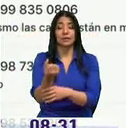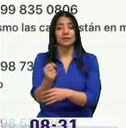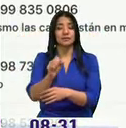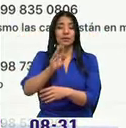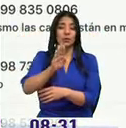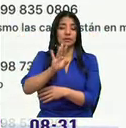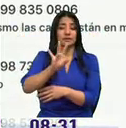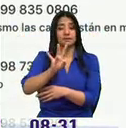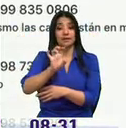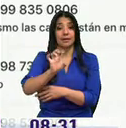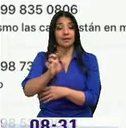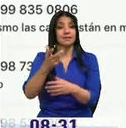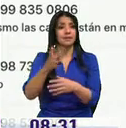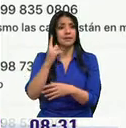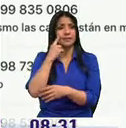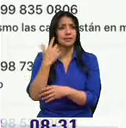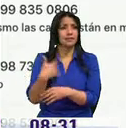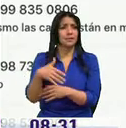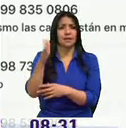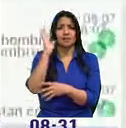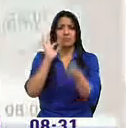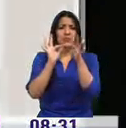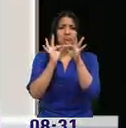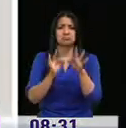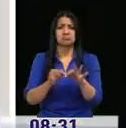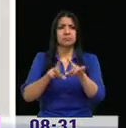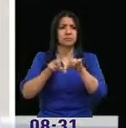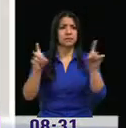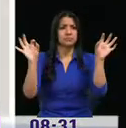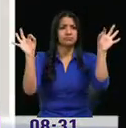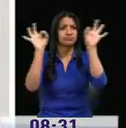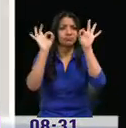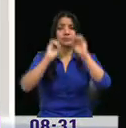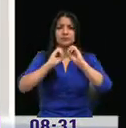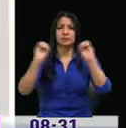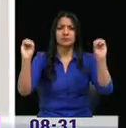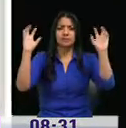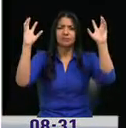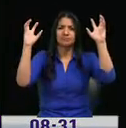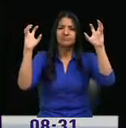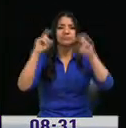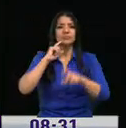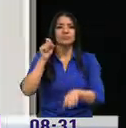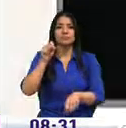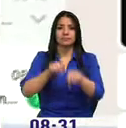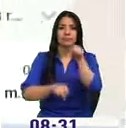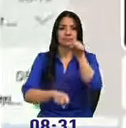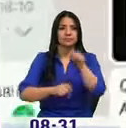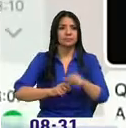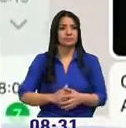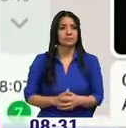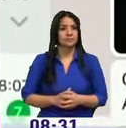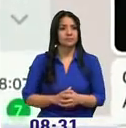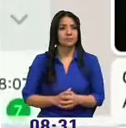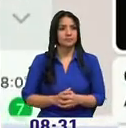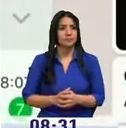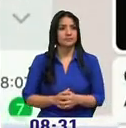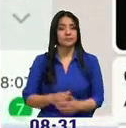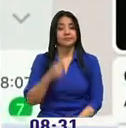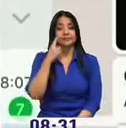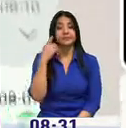CVE1JS47E, ya tiene mucho tiempo que no es reparado por la empresa eléctrica. Vean cómo viven. ¿Y por qué hay sinvergüenzas que hacen de